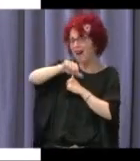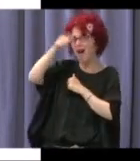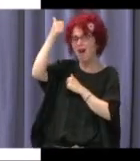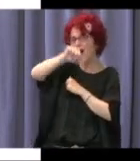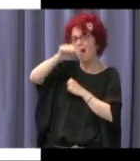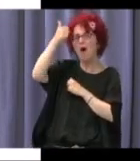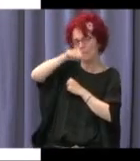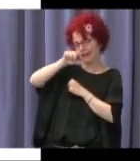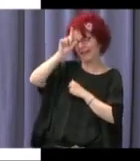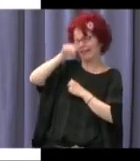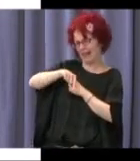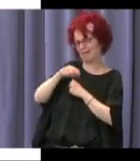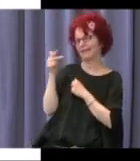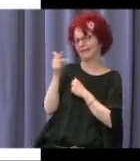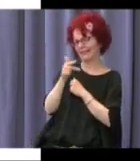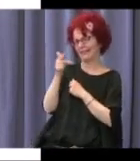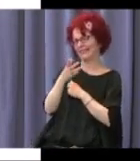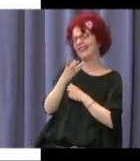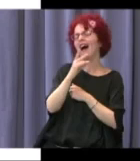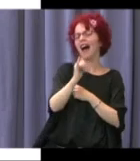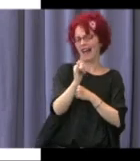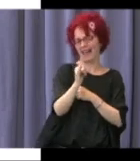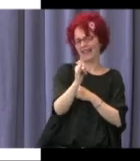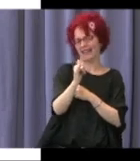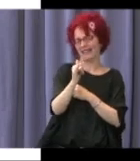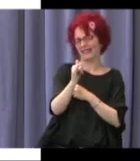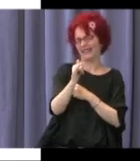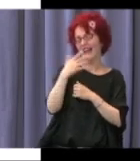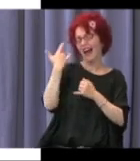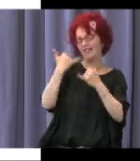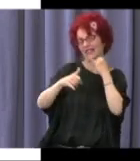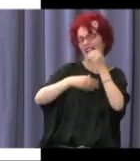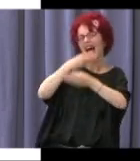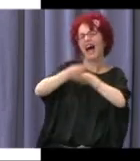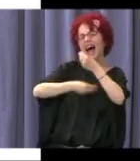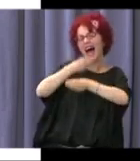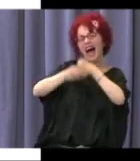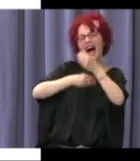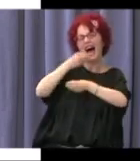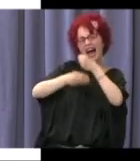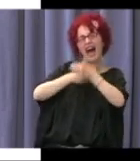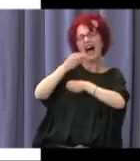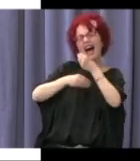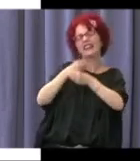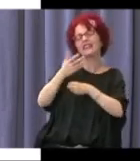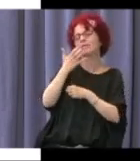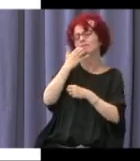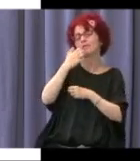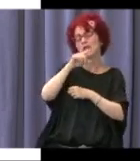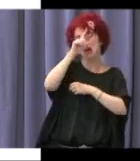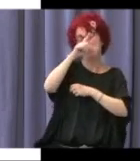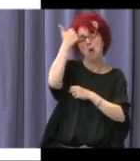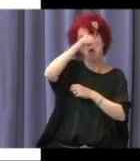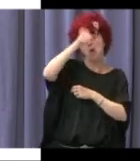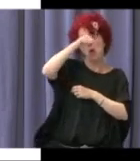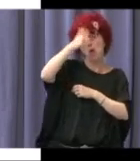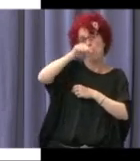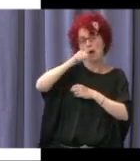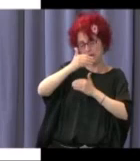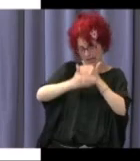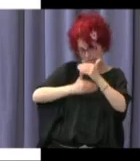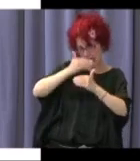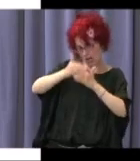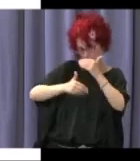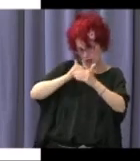esos chistes que destruyen, que van con el tema de los estereotipos. ¿Cuánto tarda un hombre en cambiar un rollo de papel higiénico? No se